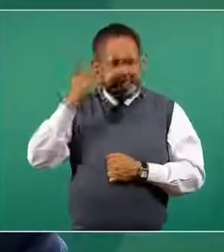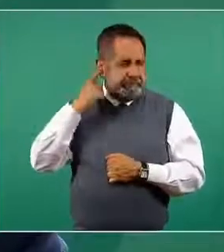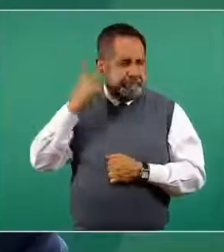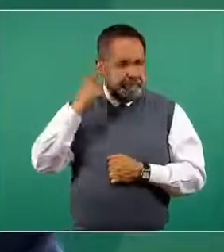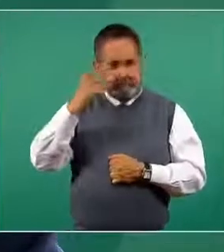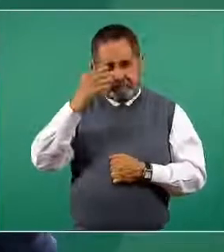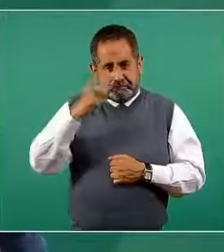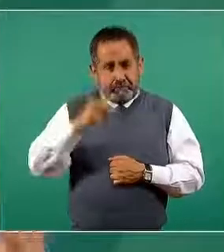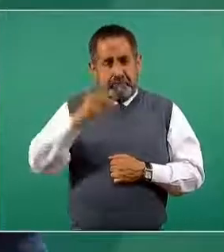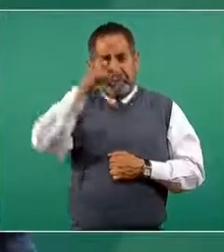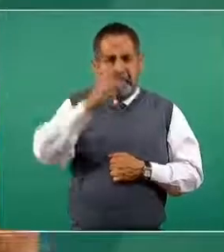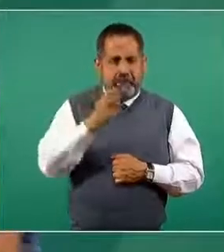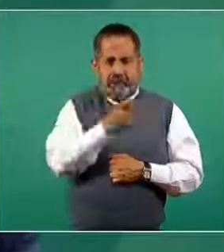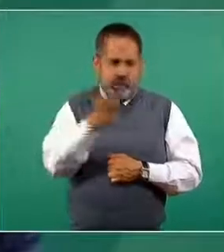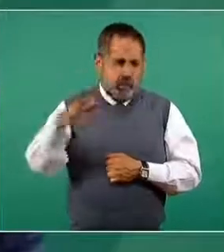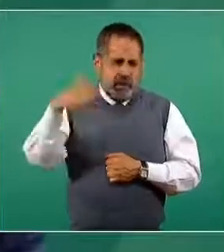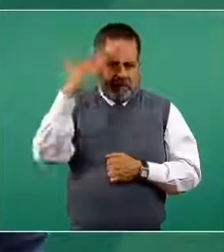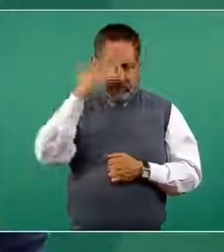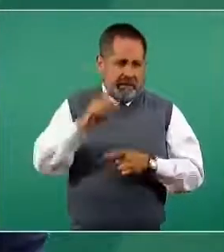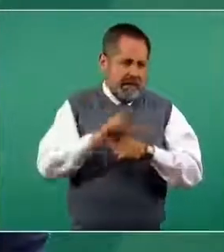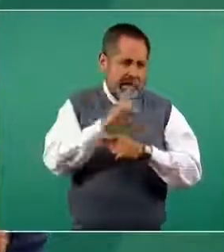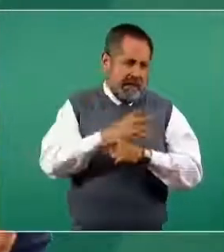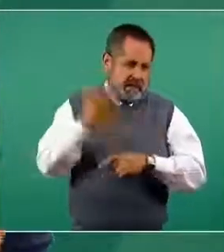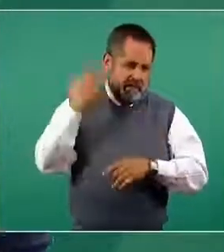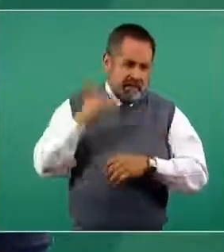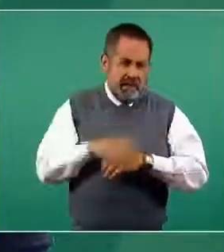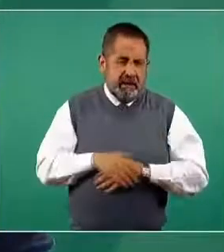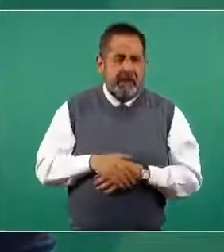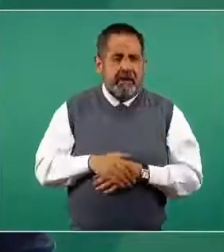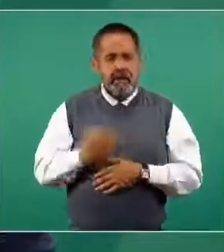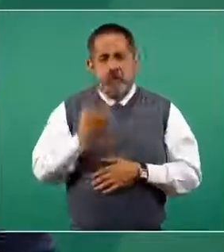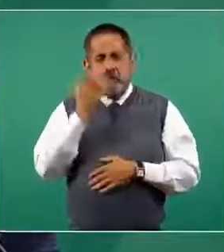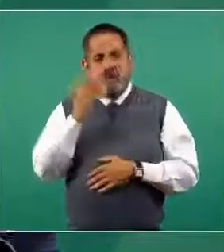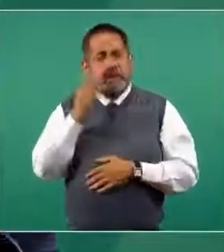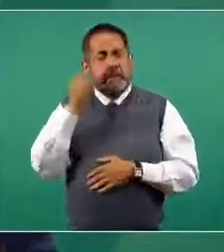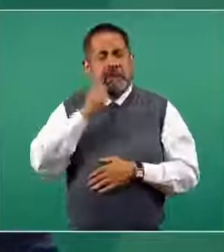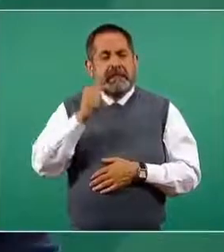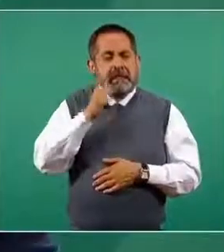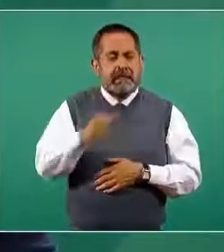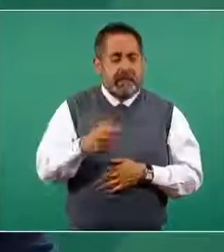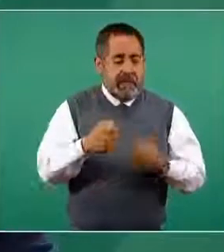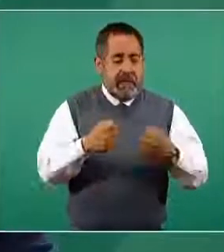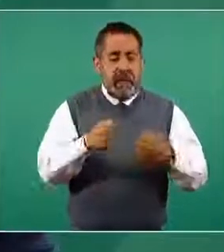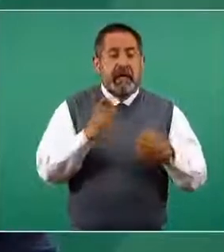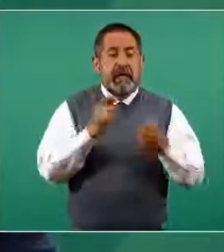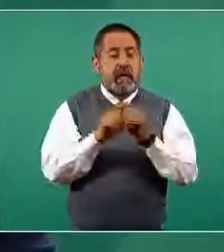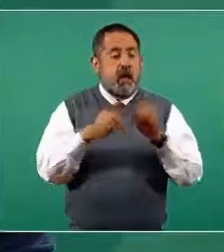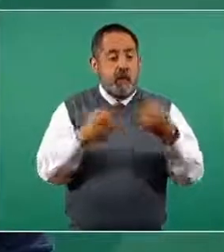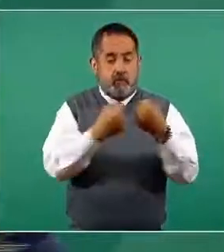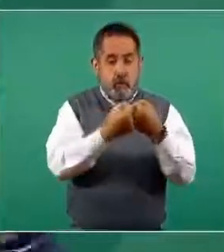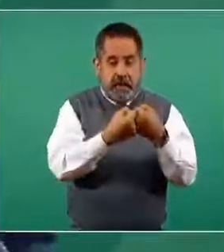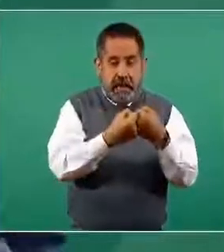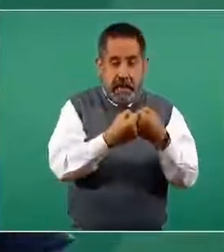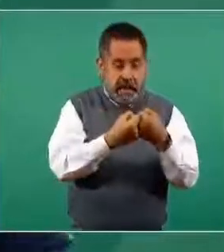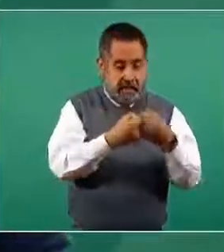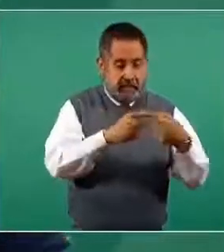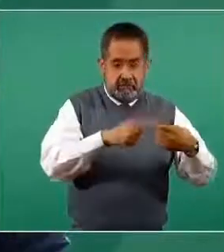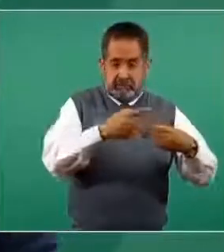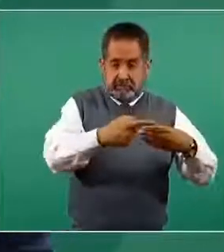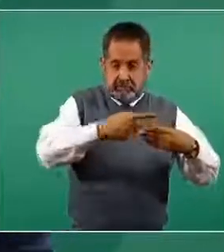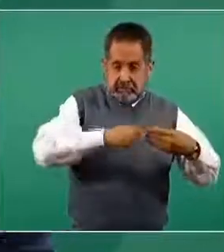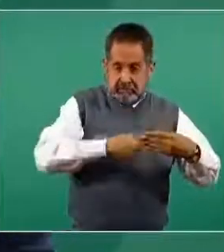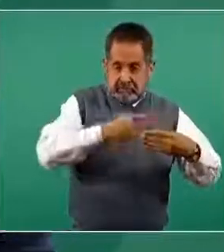que algo que ya se sabe desde hace muchos años, en una costumbre, las poblaciones fronterizas, en toda la